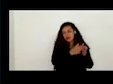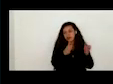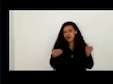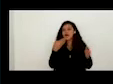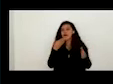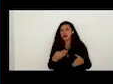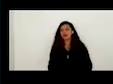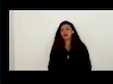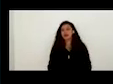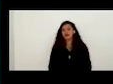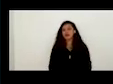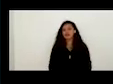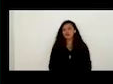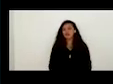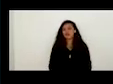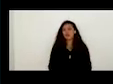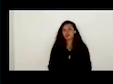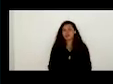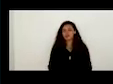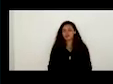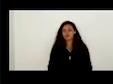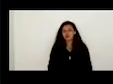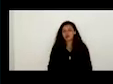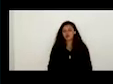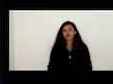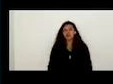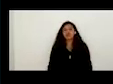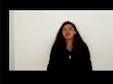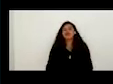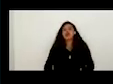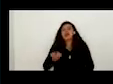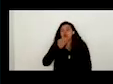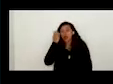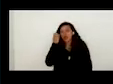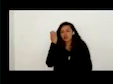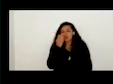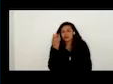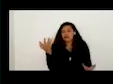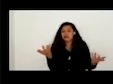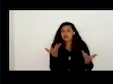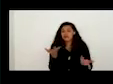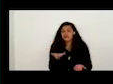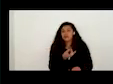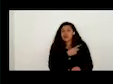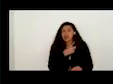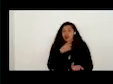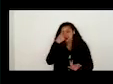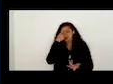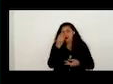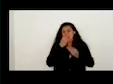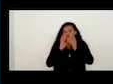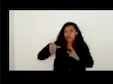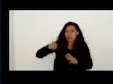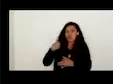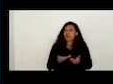comidas. ¿Qué hacemos en edad escolar, preescolar? Tratar de mantener lonches o loncheras saludables,